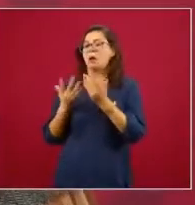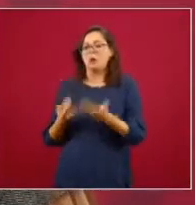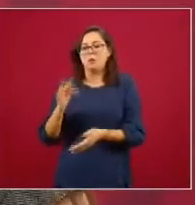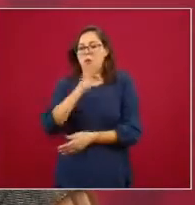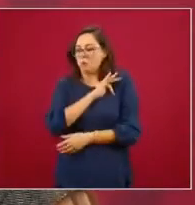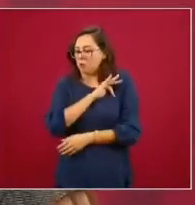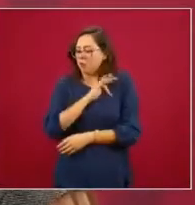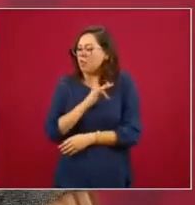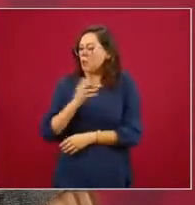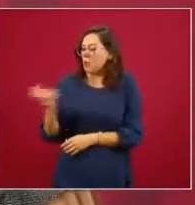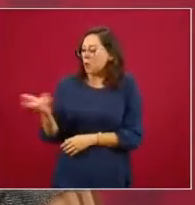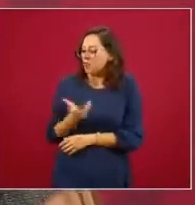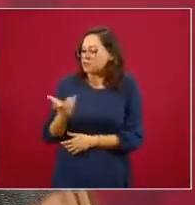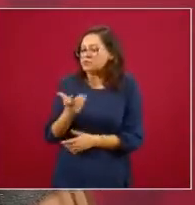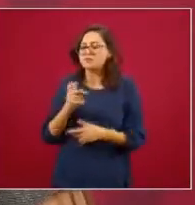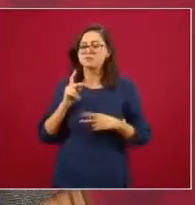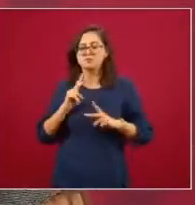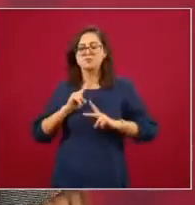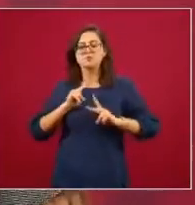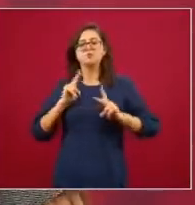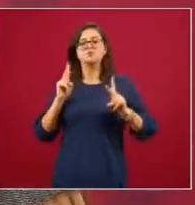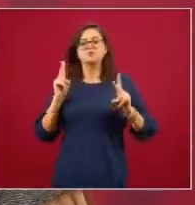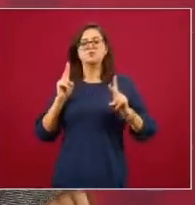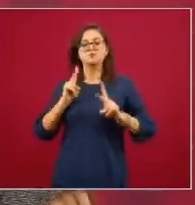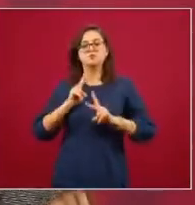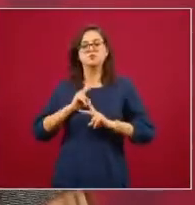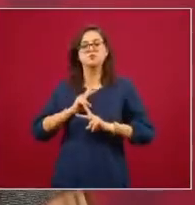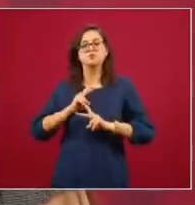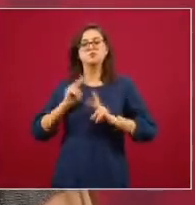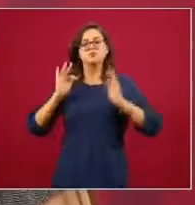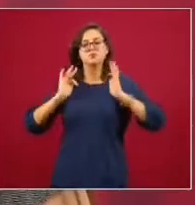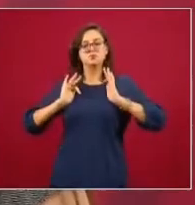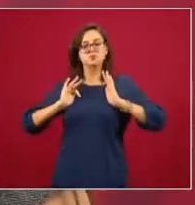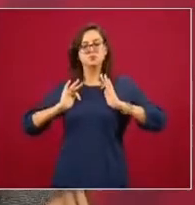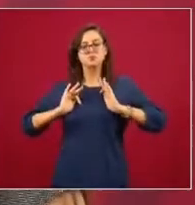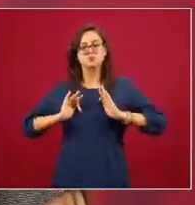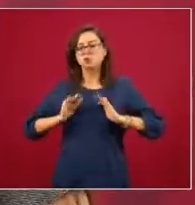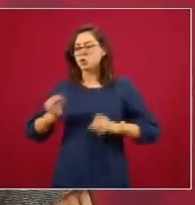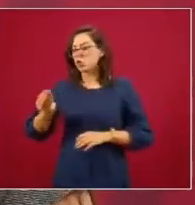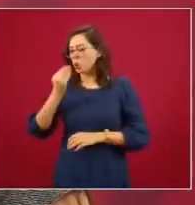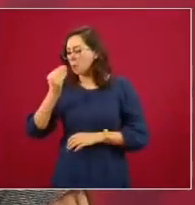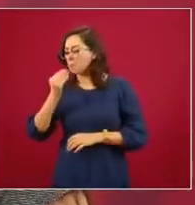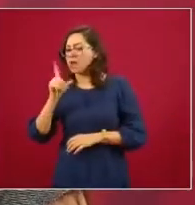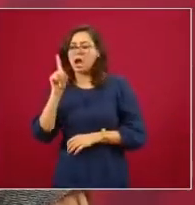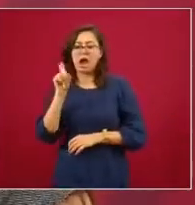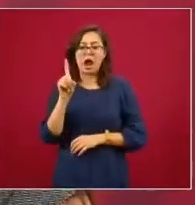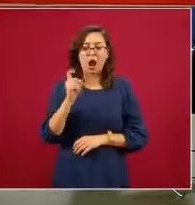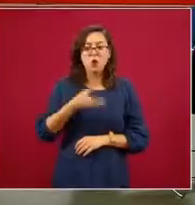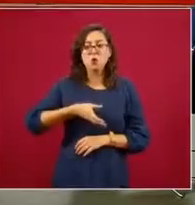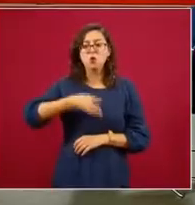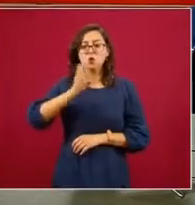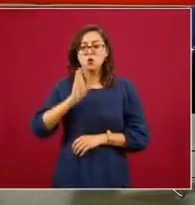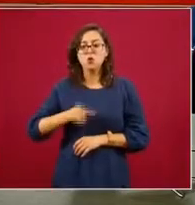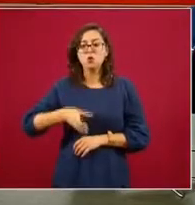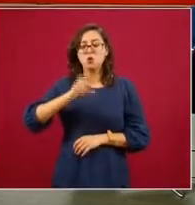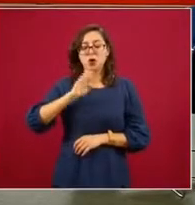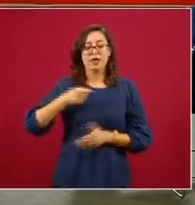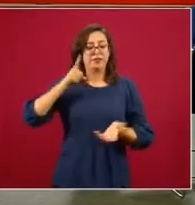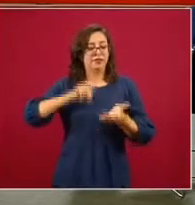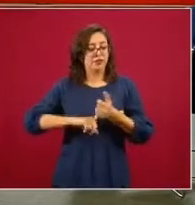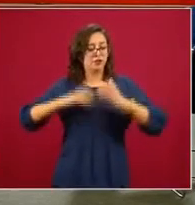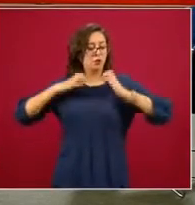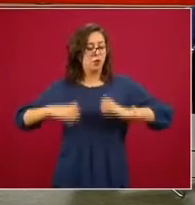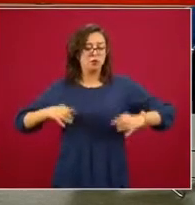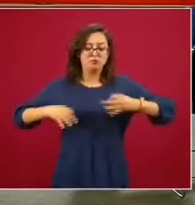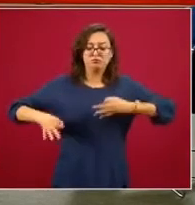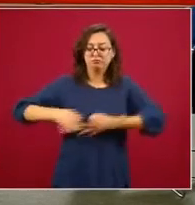desarrollar herramientas para la respiración, para la relajación progresiva, comer mejor, hidratarnos para que nuestras células trabajen de una mejor